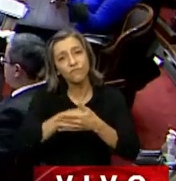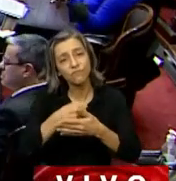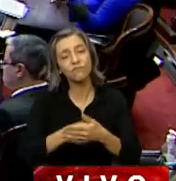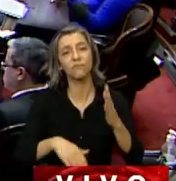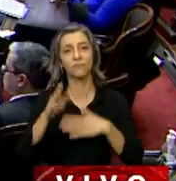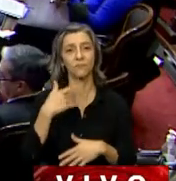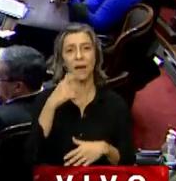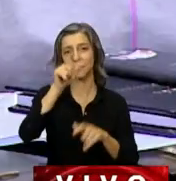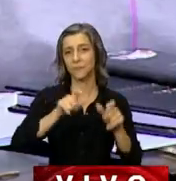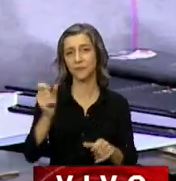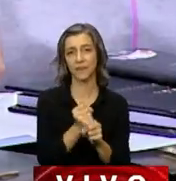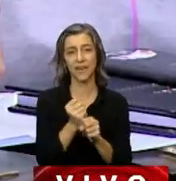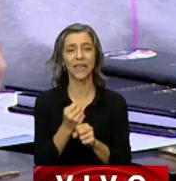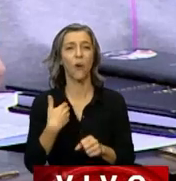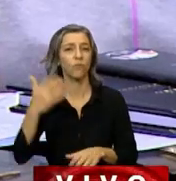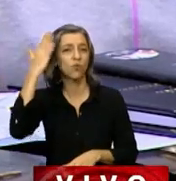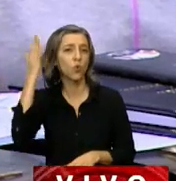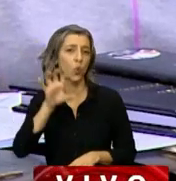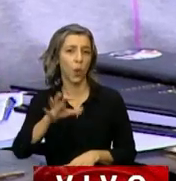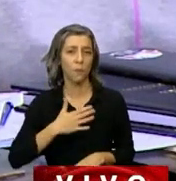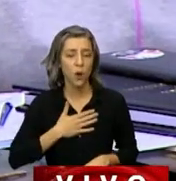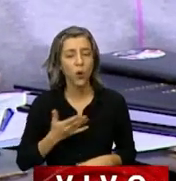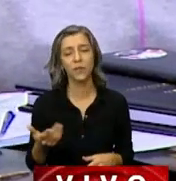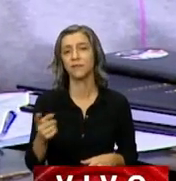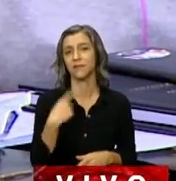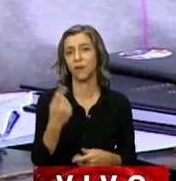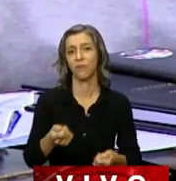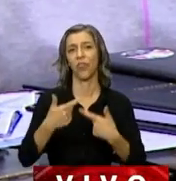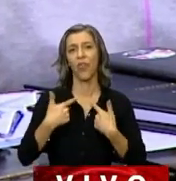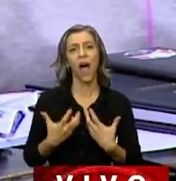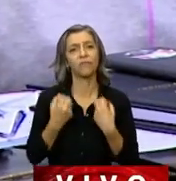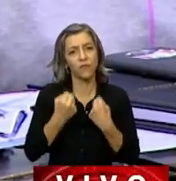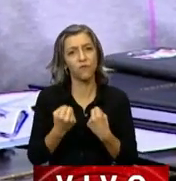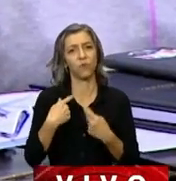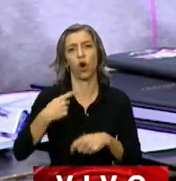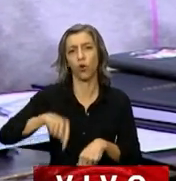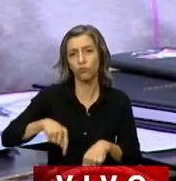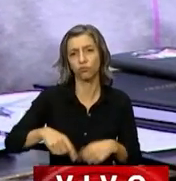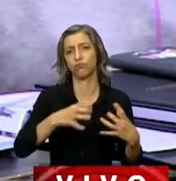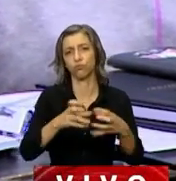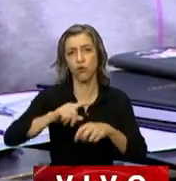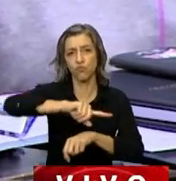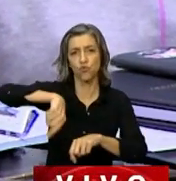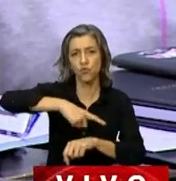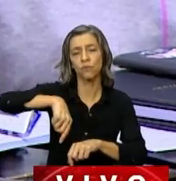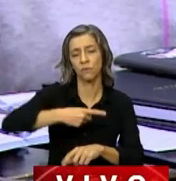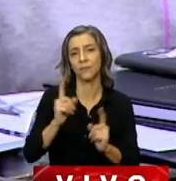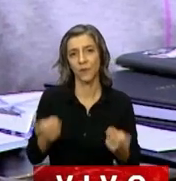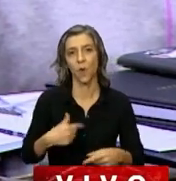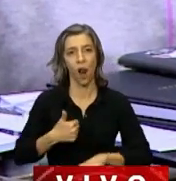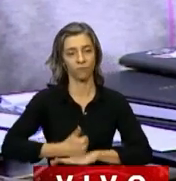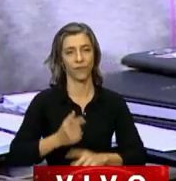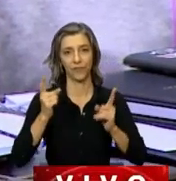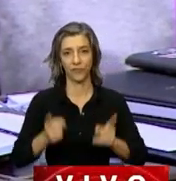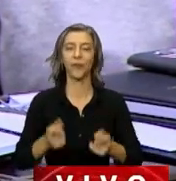de los trabajadores de la cultura de nuestra provincia es lo que nos alienta después de tantas horas de debate de seguir acá. Acá estamos